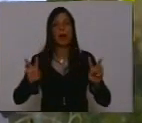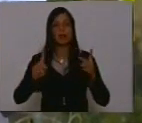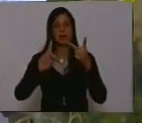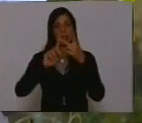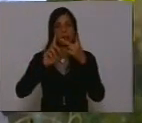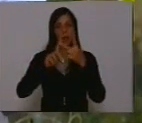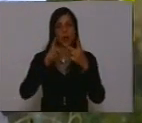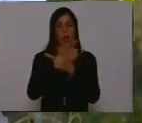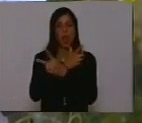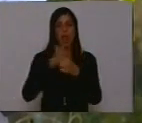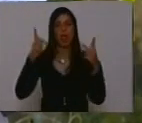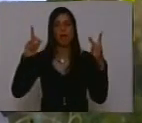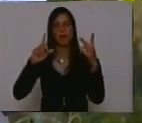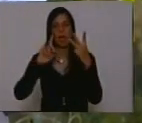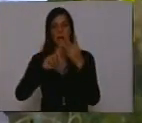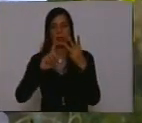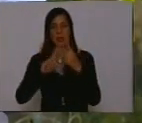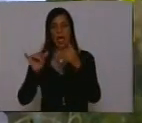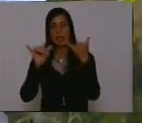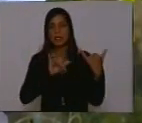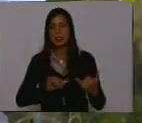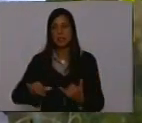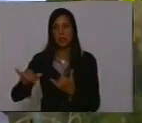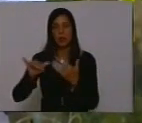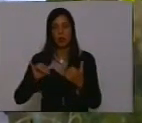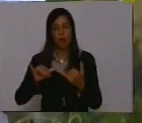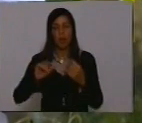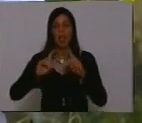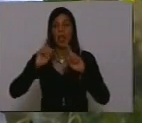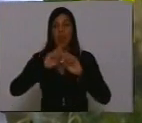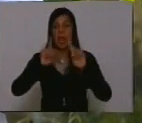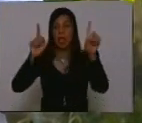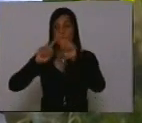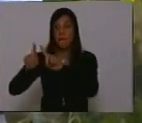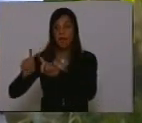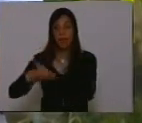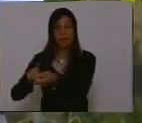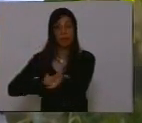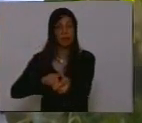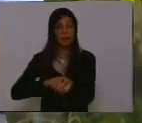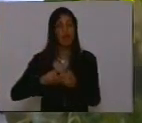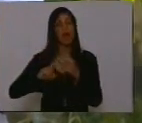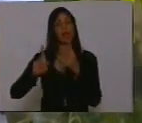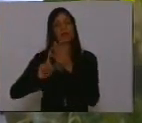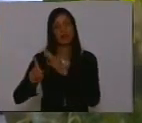libertad, la igualdad, diversidad, solidaridad,